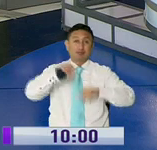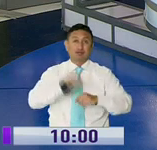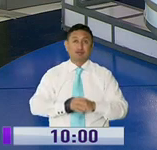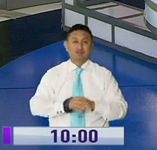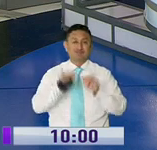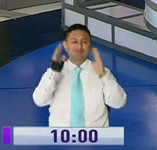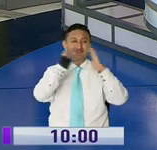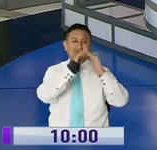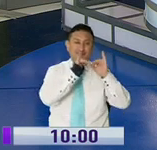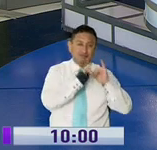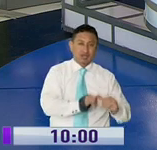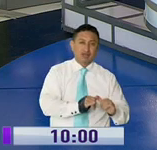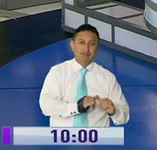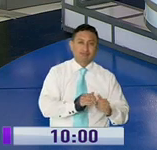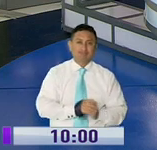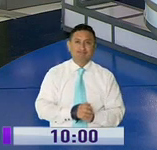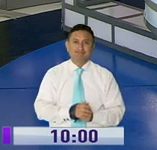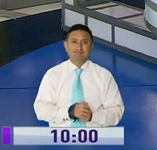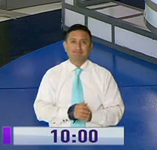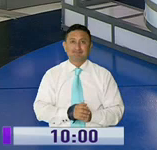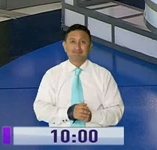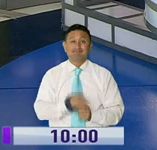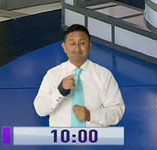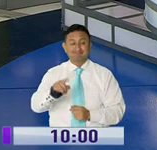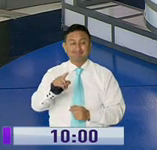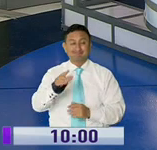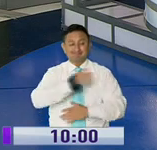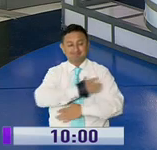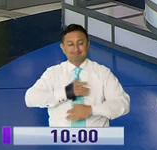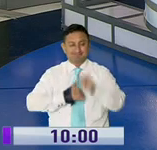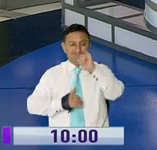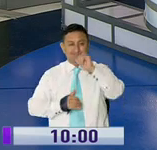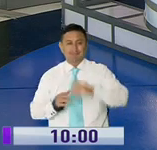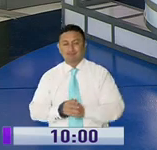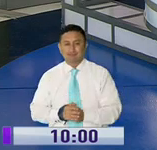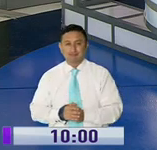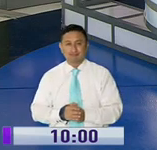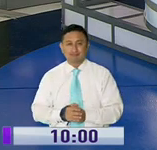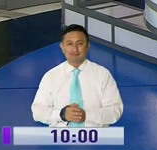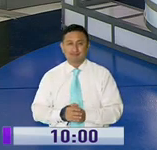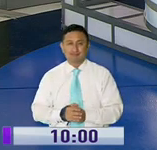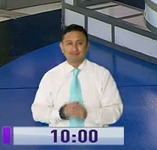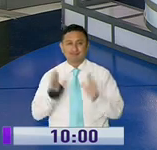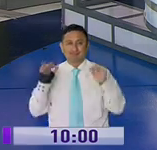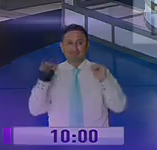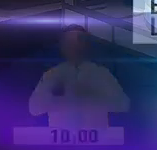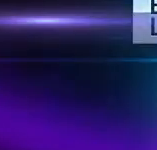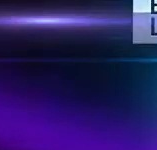quédese en casita disfrutando con ellos. Vamos a saborear la mañana. Que la pasen bien. A todos. Vivan un día a la vez.